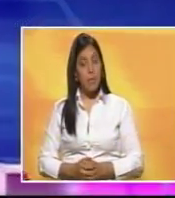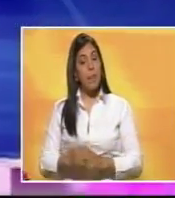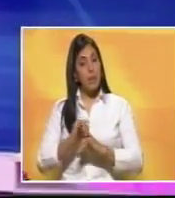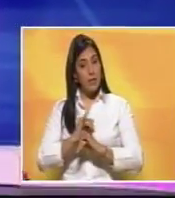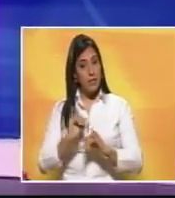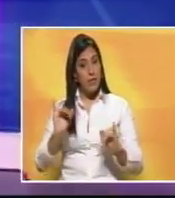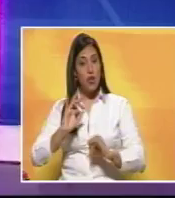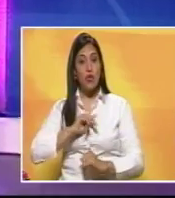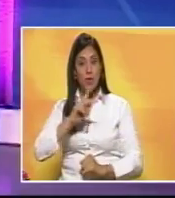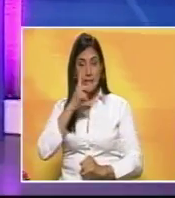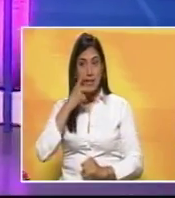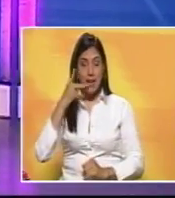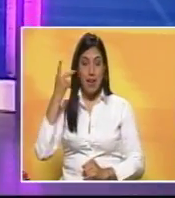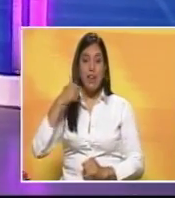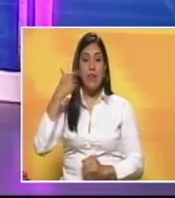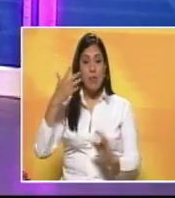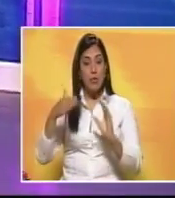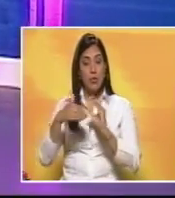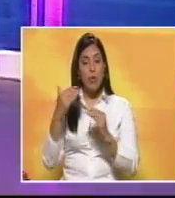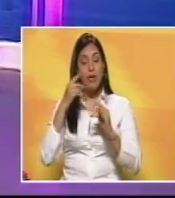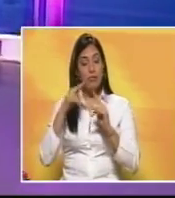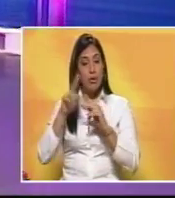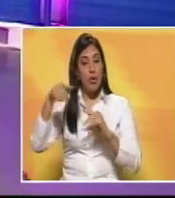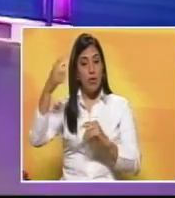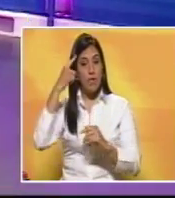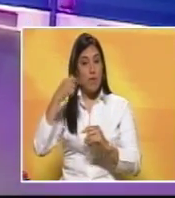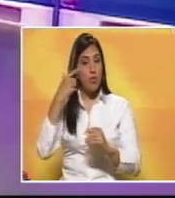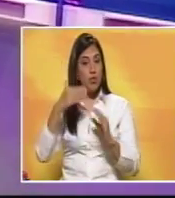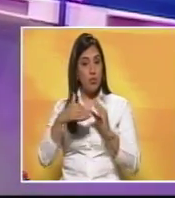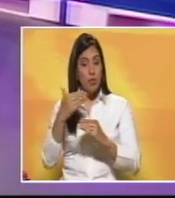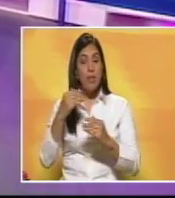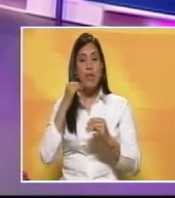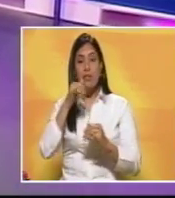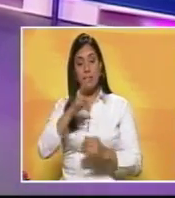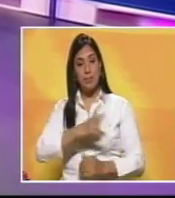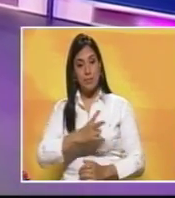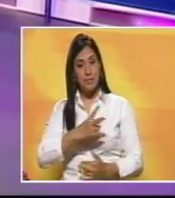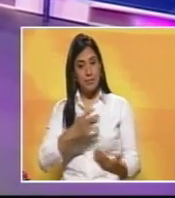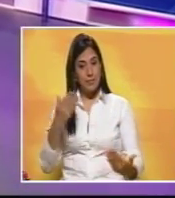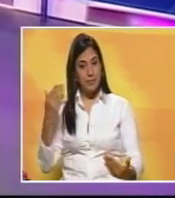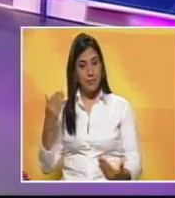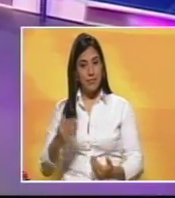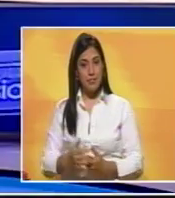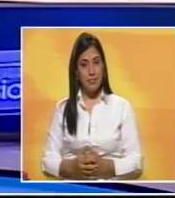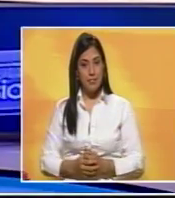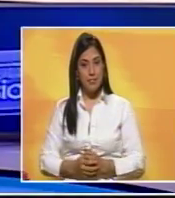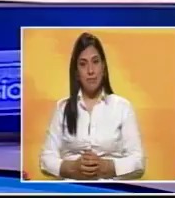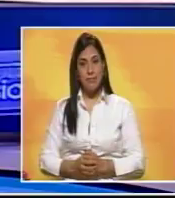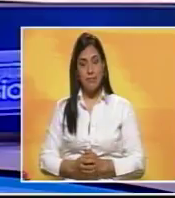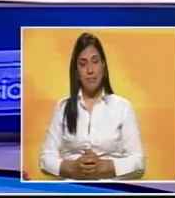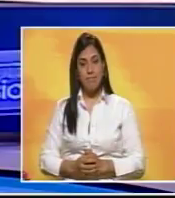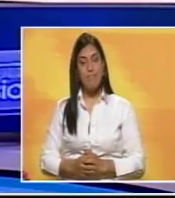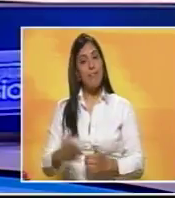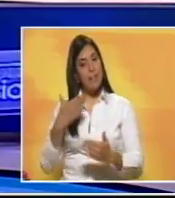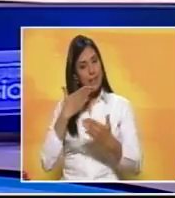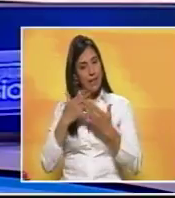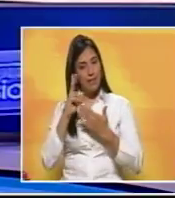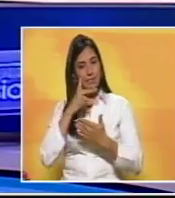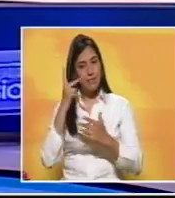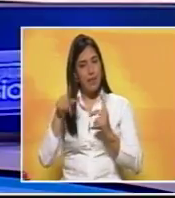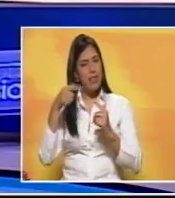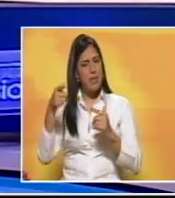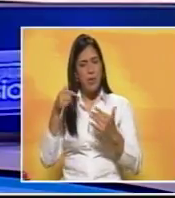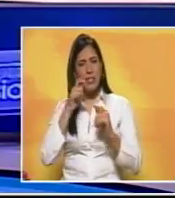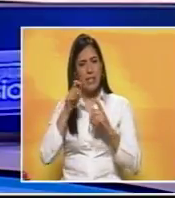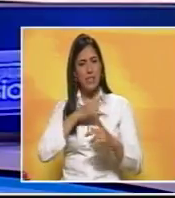Así llegamos al final. Soy Carelis Cuadros y los espero en una próxima emisión de Estrenos y Estrellas por su noticiero Venevisión. Gracias, Carielis. Al